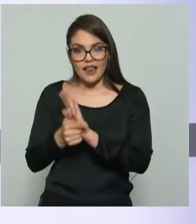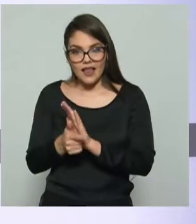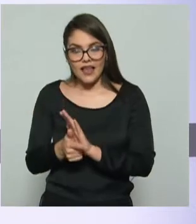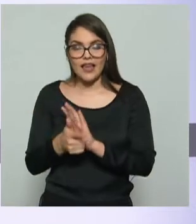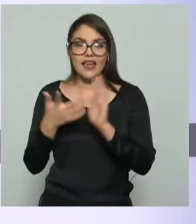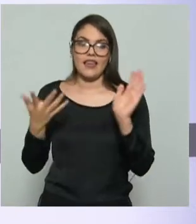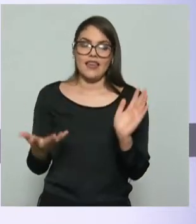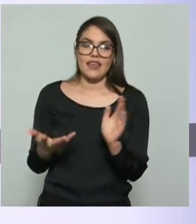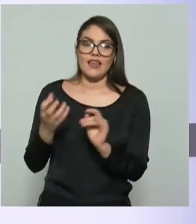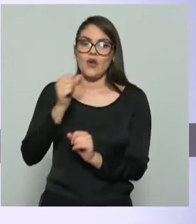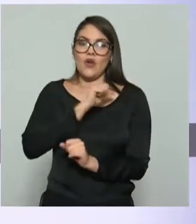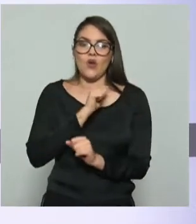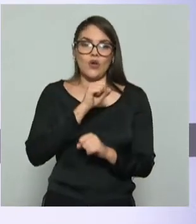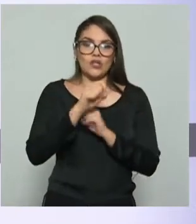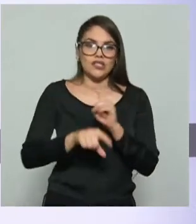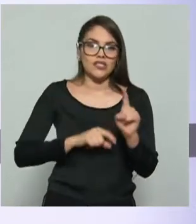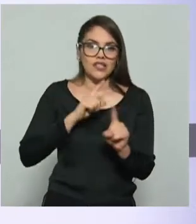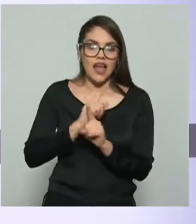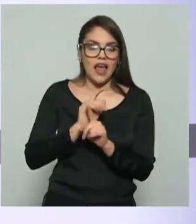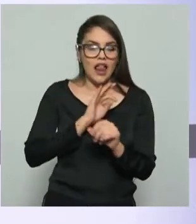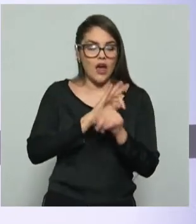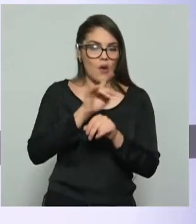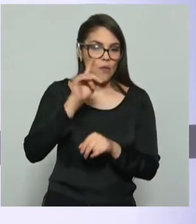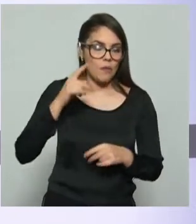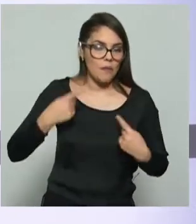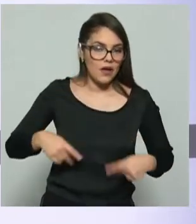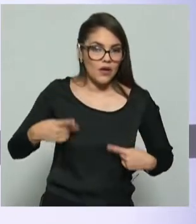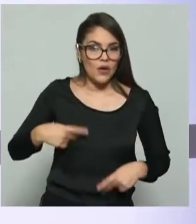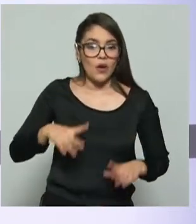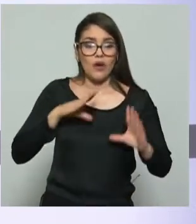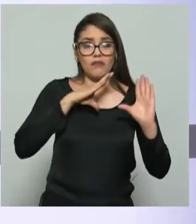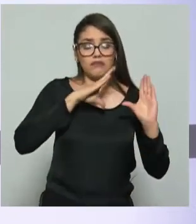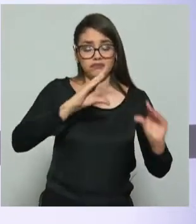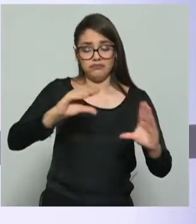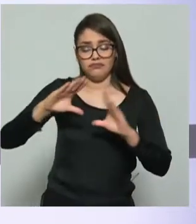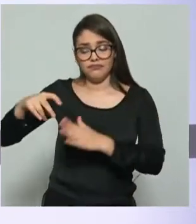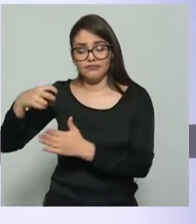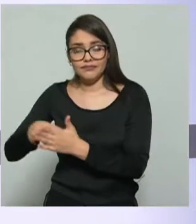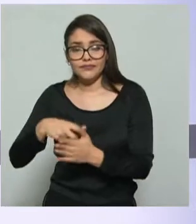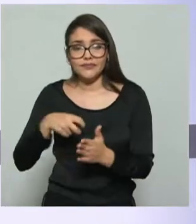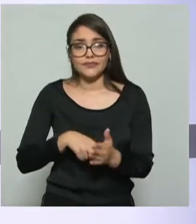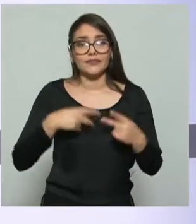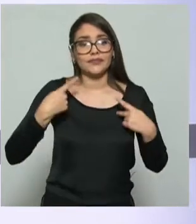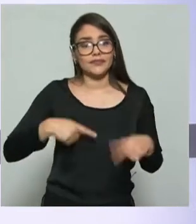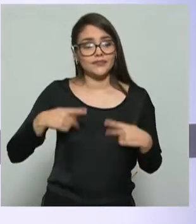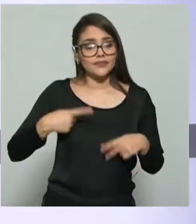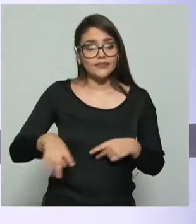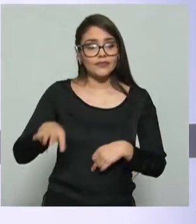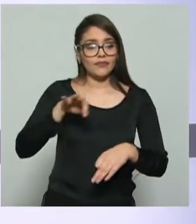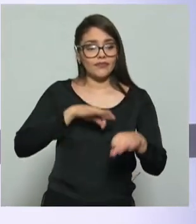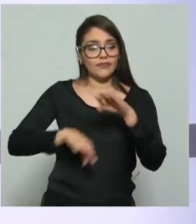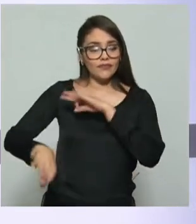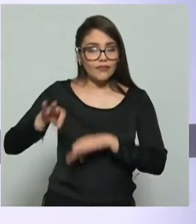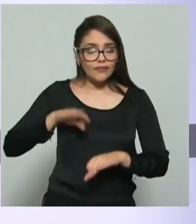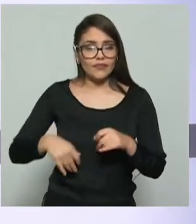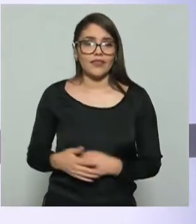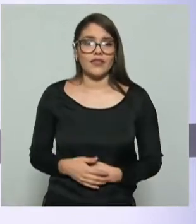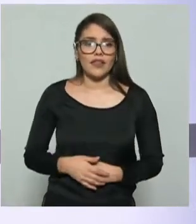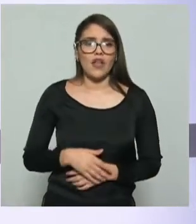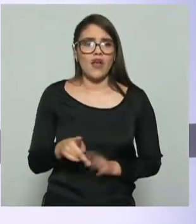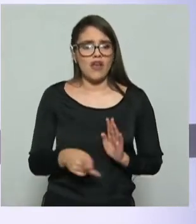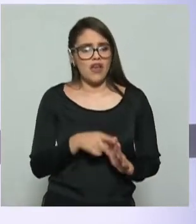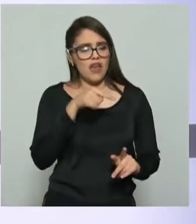Legislativa, social, de política pública, de capacitación hacia los servidores y servidoras públicas. El acto de revictimización,